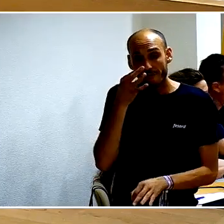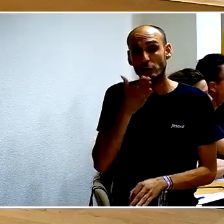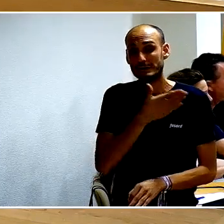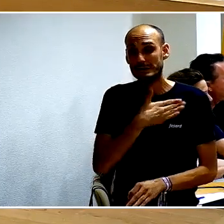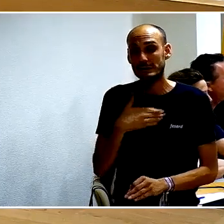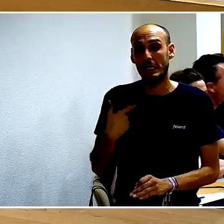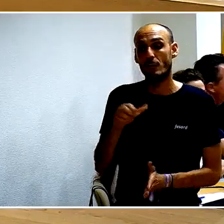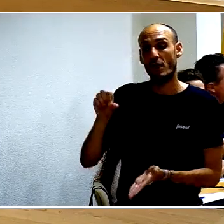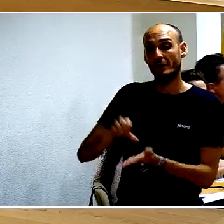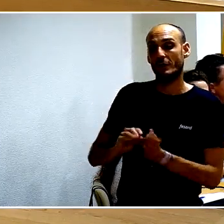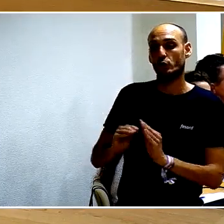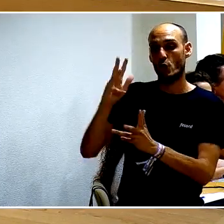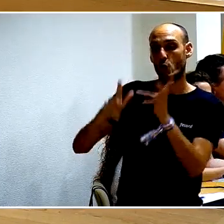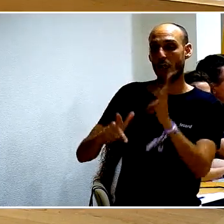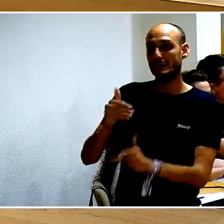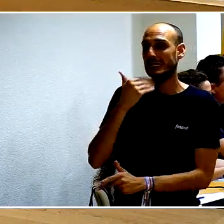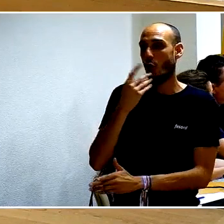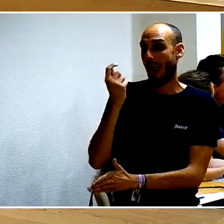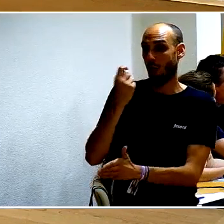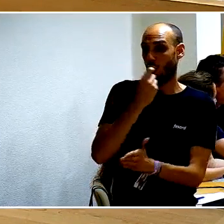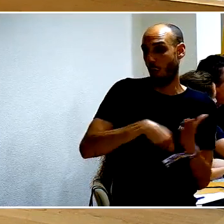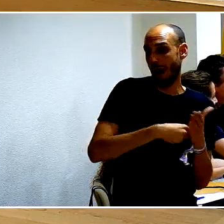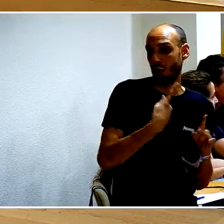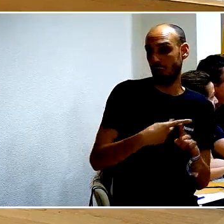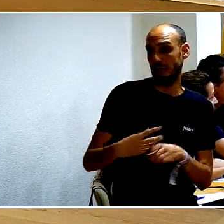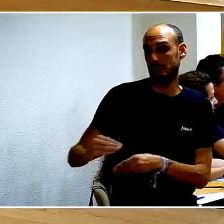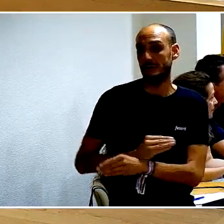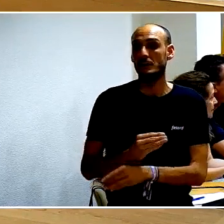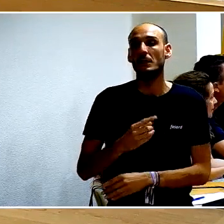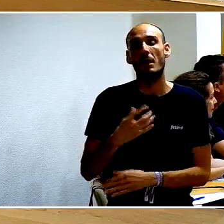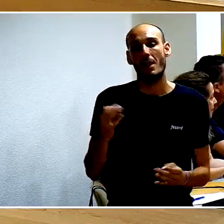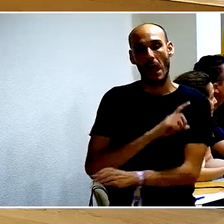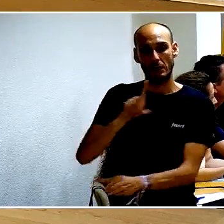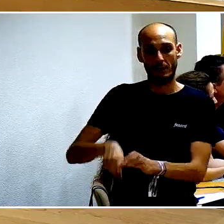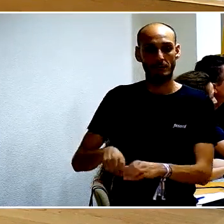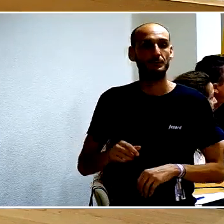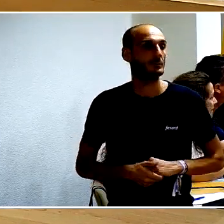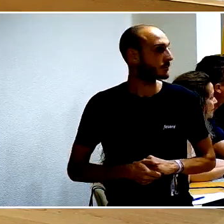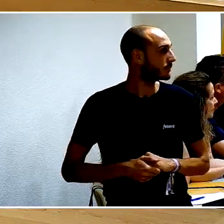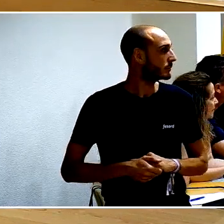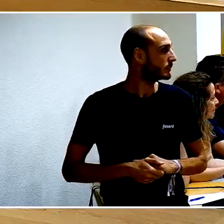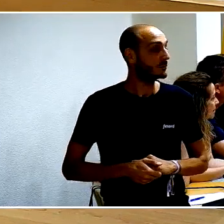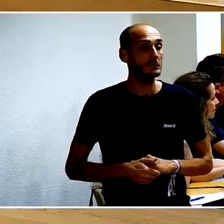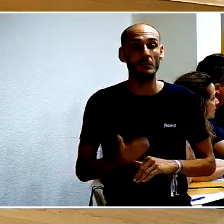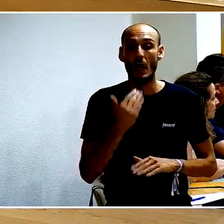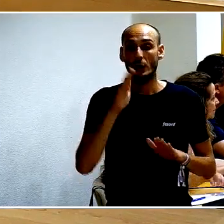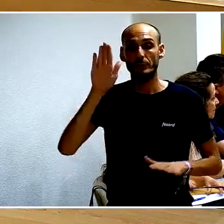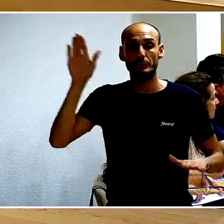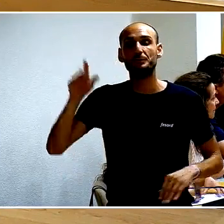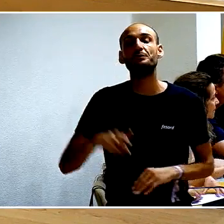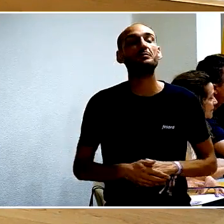a la central de compres per adquirir qualsevol cosa, doncs ja estem adherits i tenim un pas fet. ¿Alguna palabra, Vicente